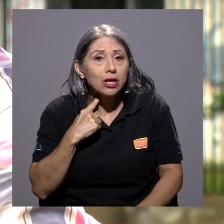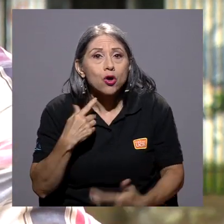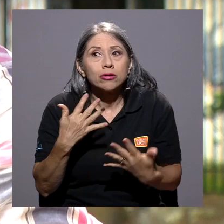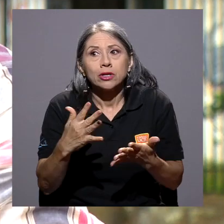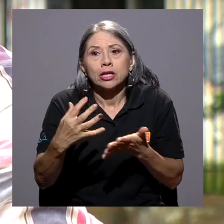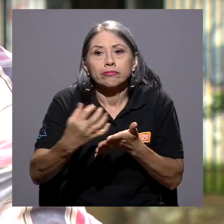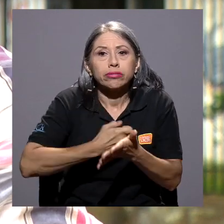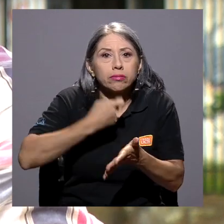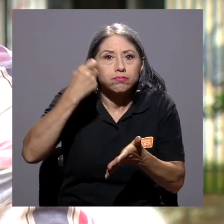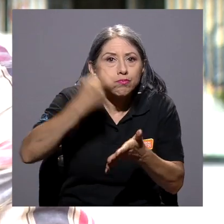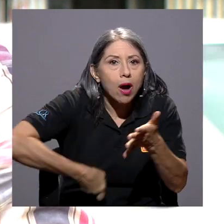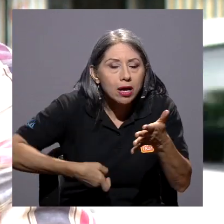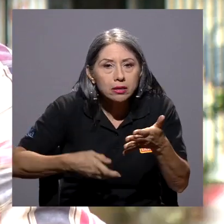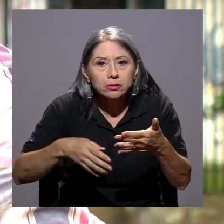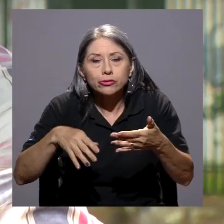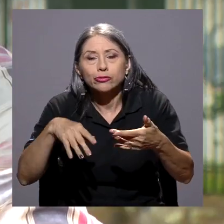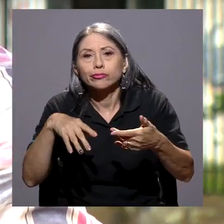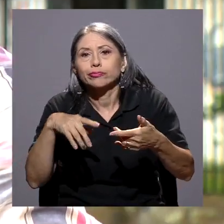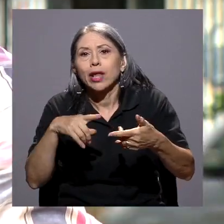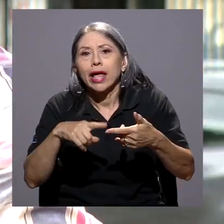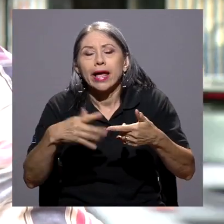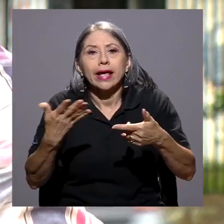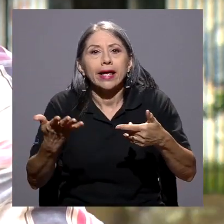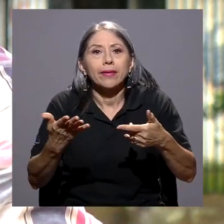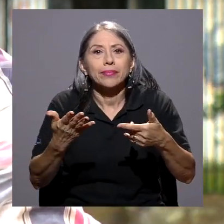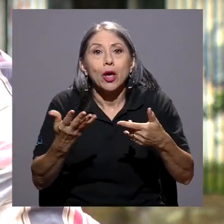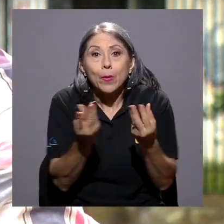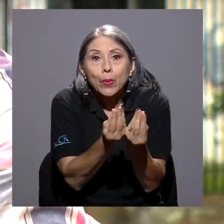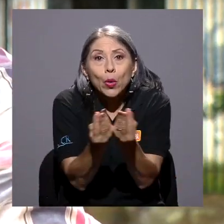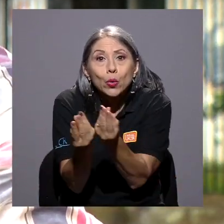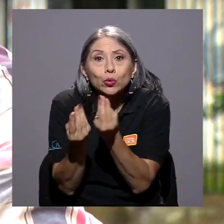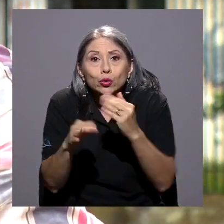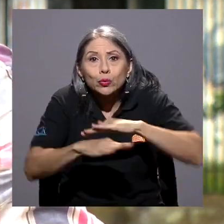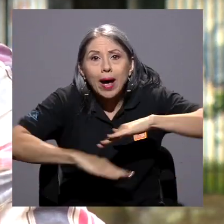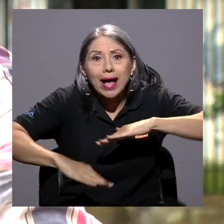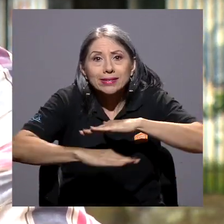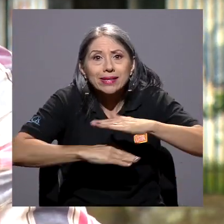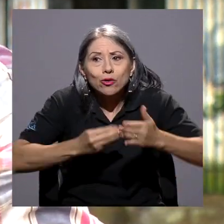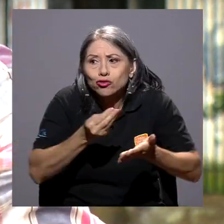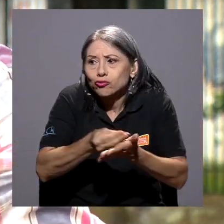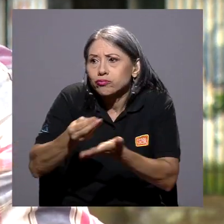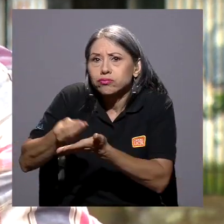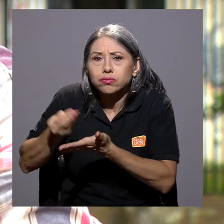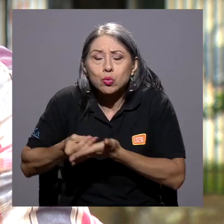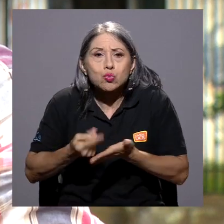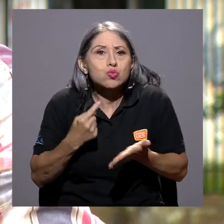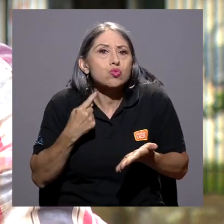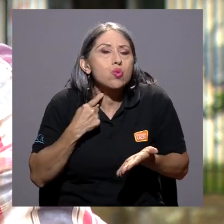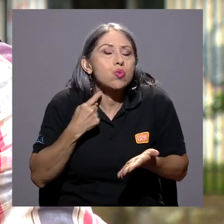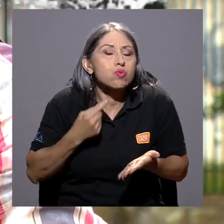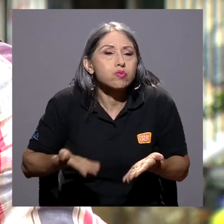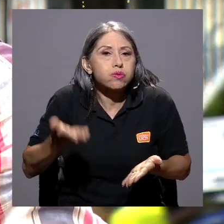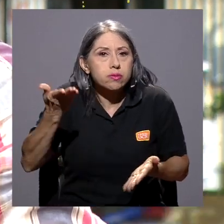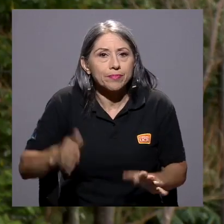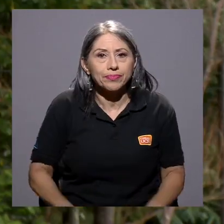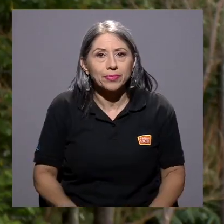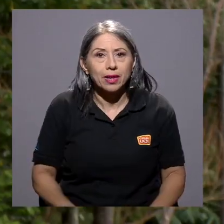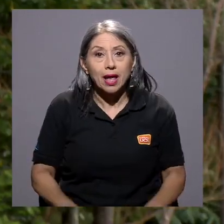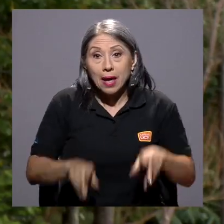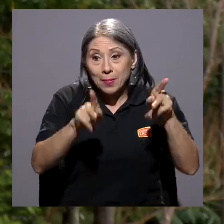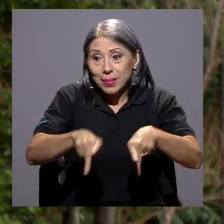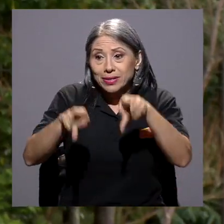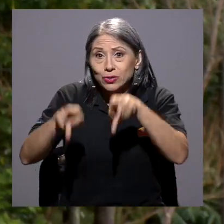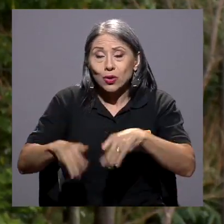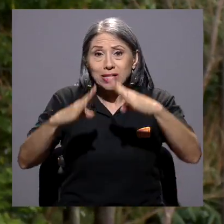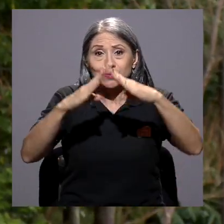de que los impuestos, digamos, lo que es la canasta básica, o sea, prácticamente, o sea, es muy costosa y muy elevada. Los